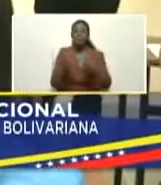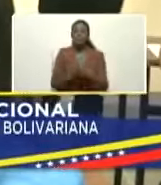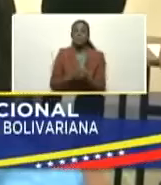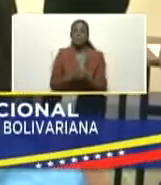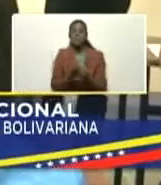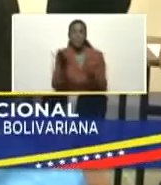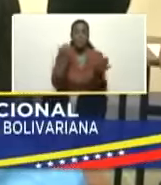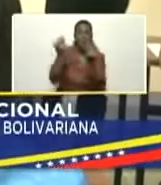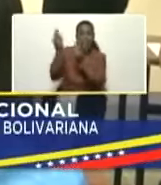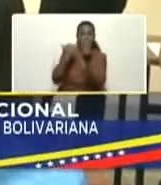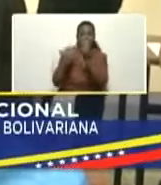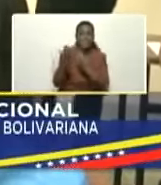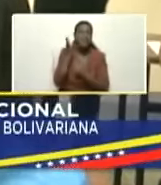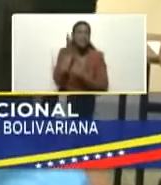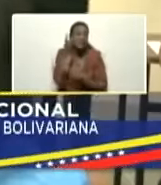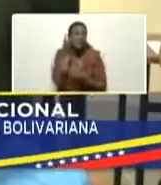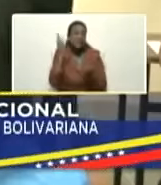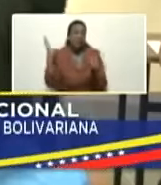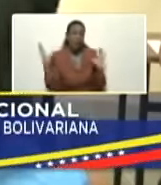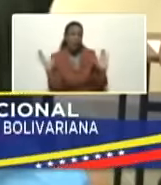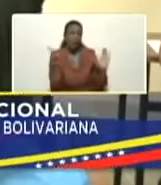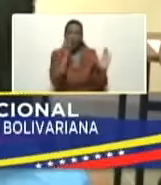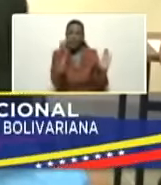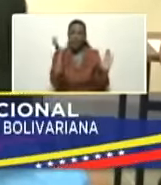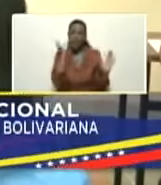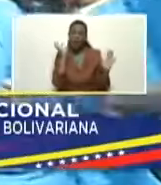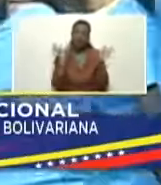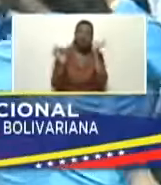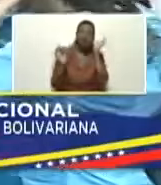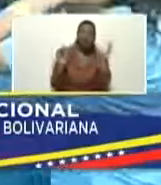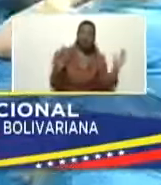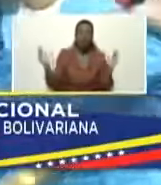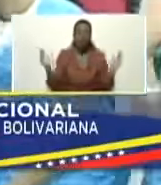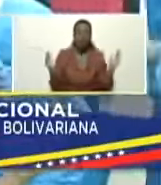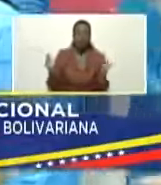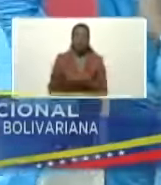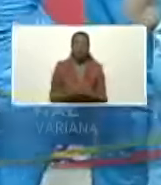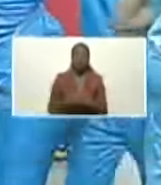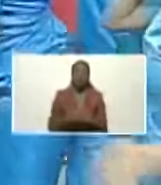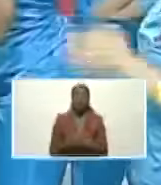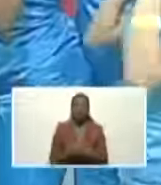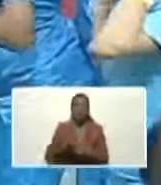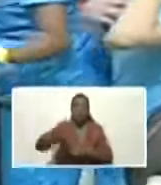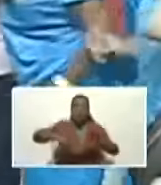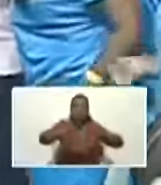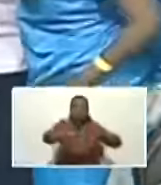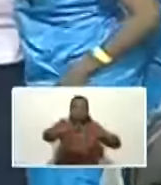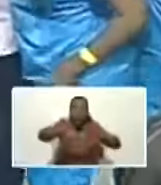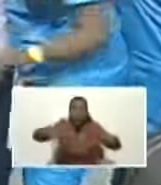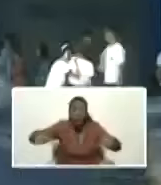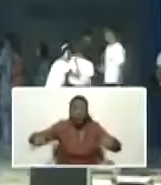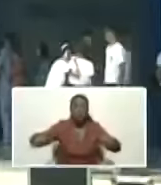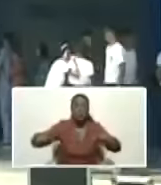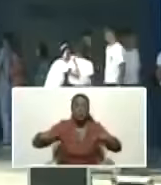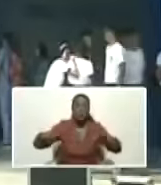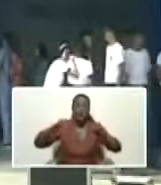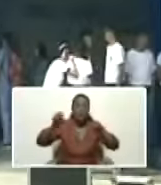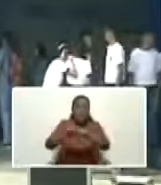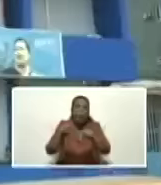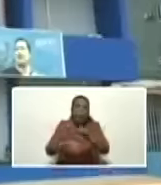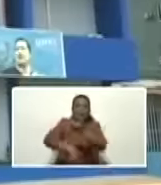para acá. Unas muchachas acá. Por aquí. Pónganse hacia abajo alguna. Como un equipo de